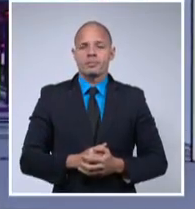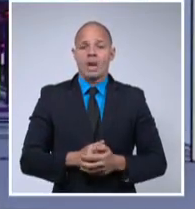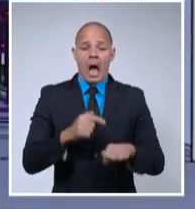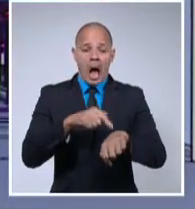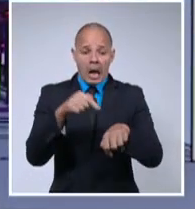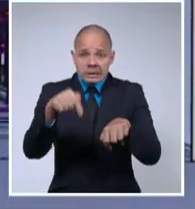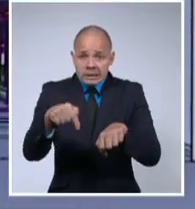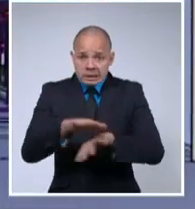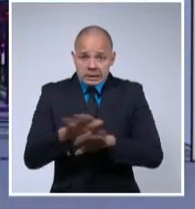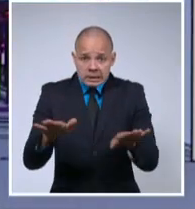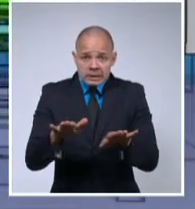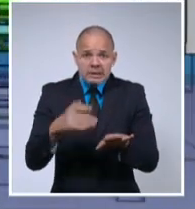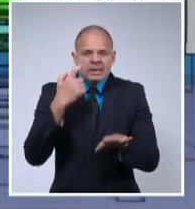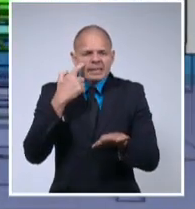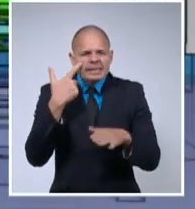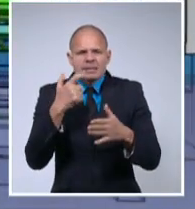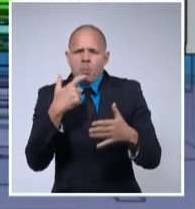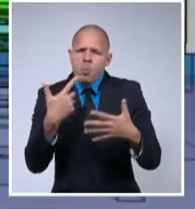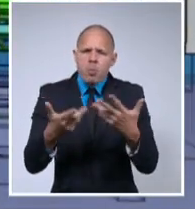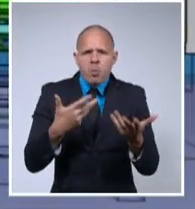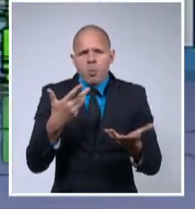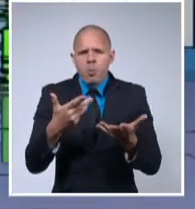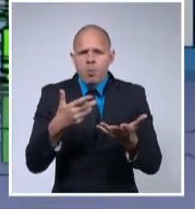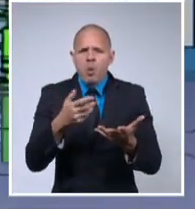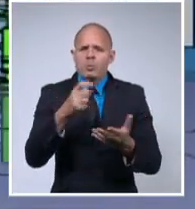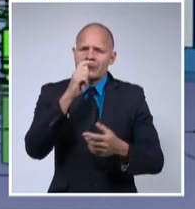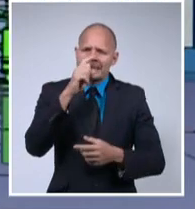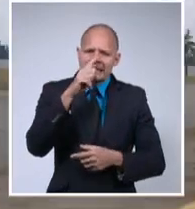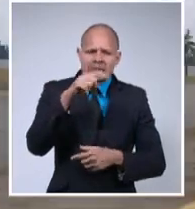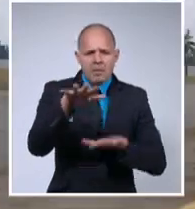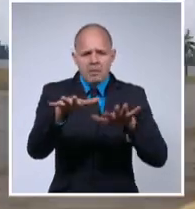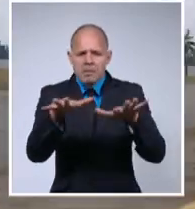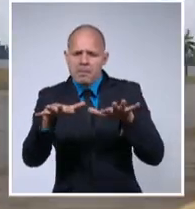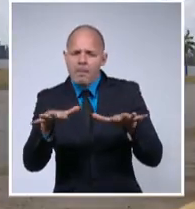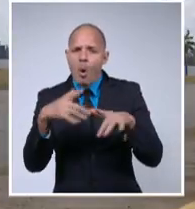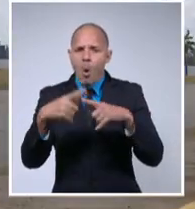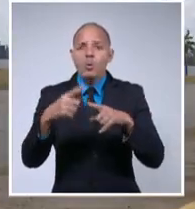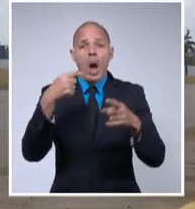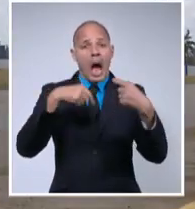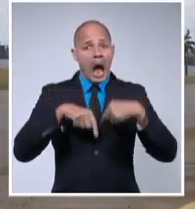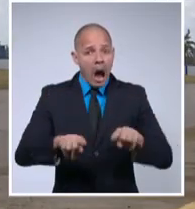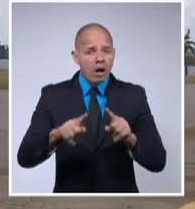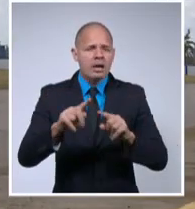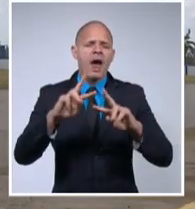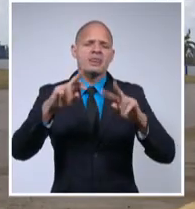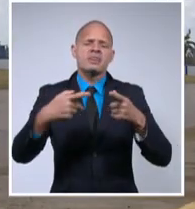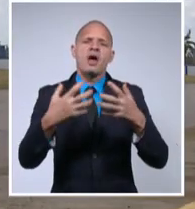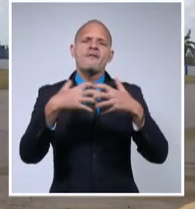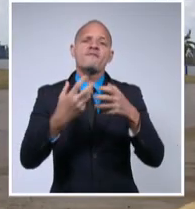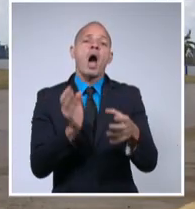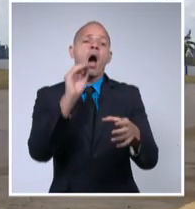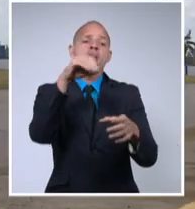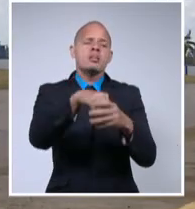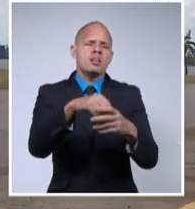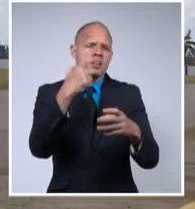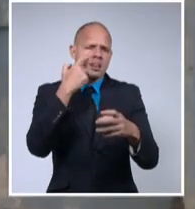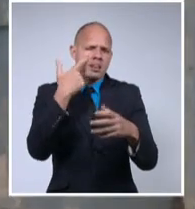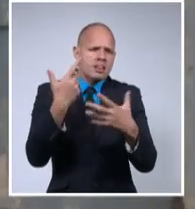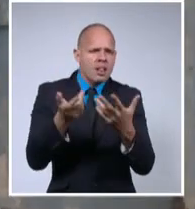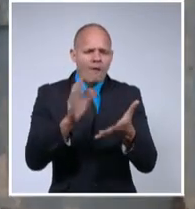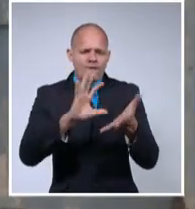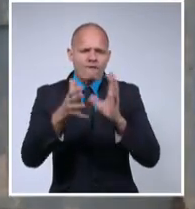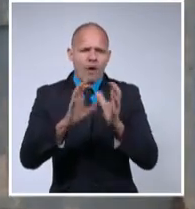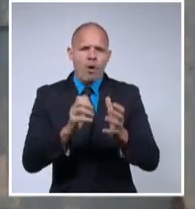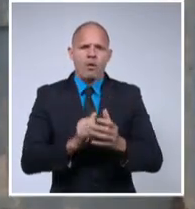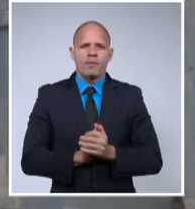los estudios de factibilidad y se realiza una revisión integral de la ingeniería.